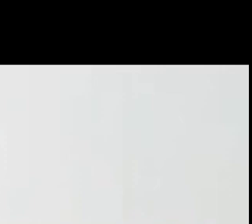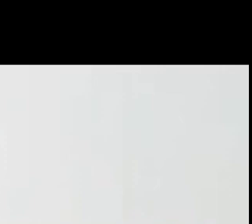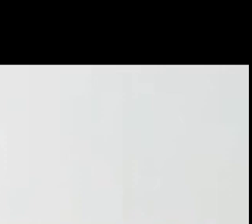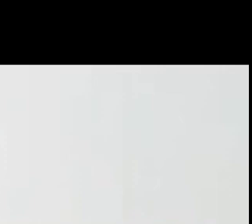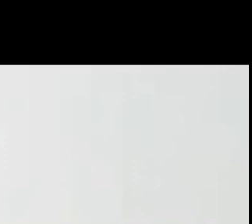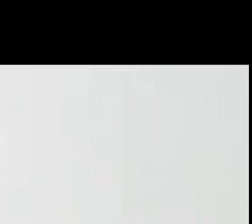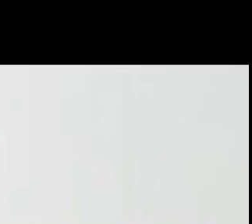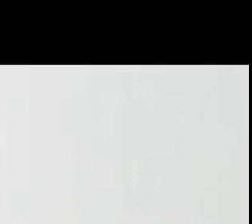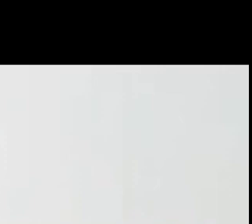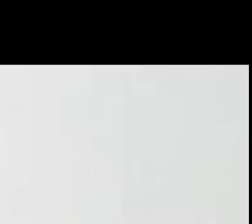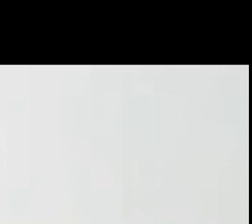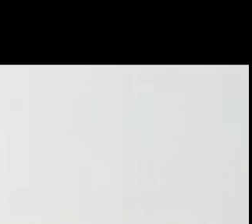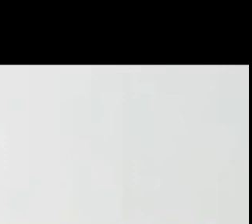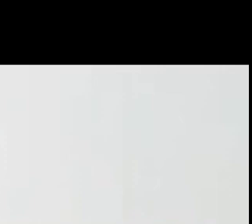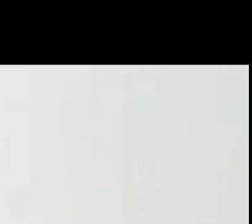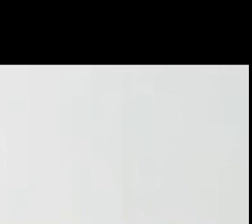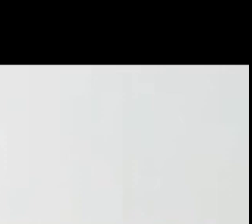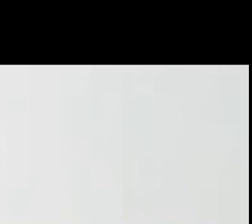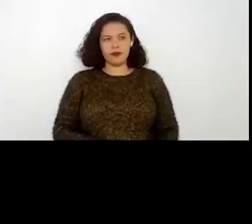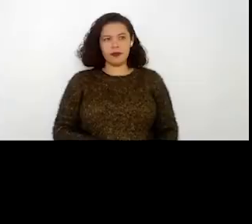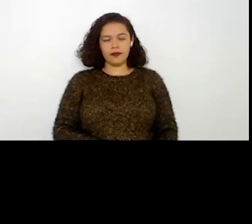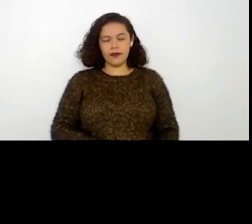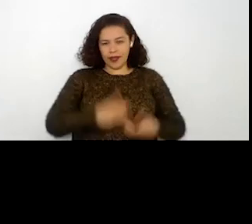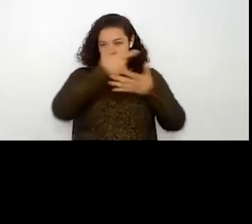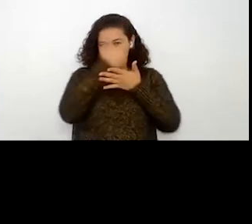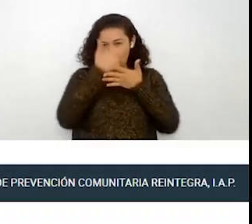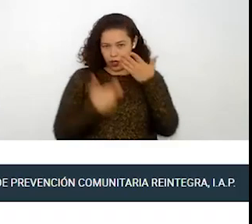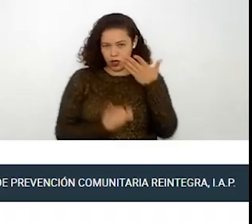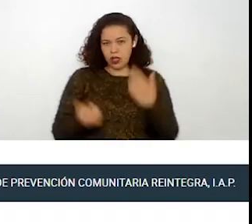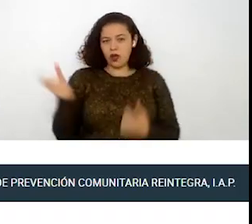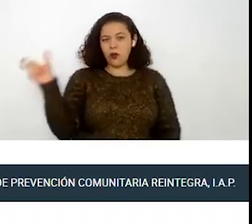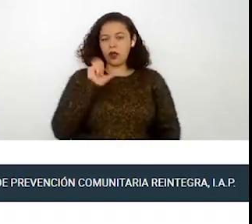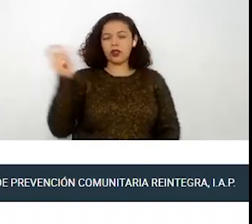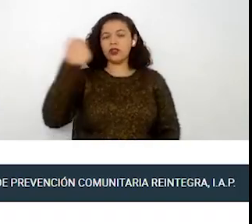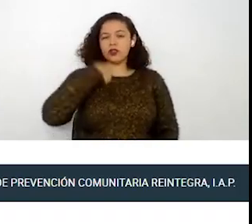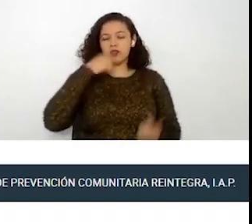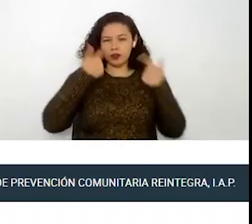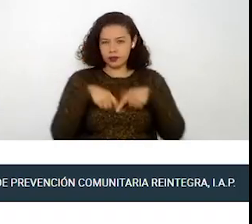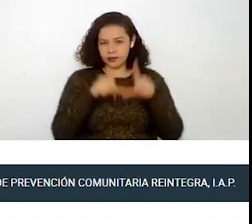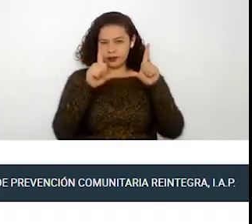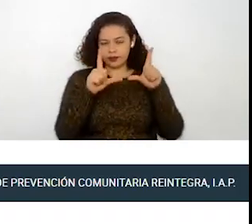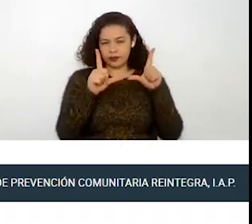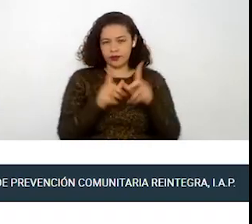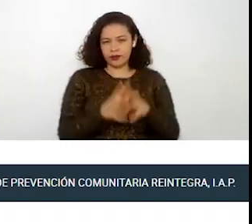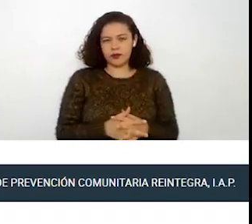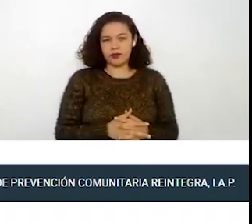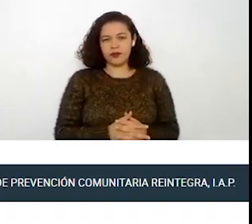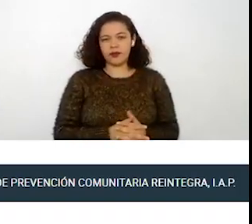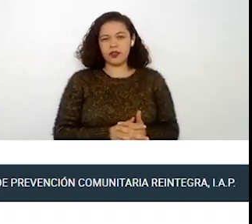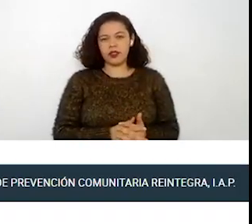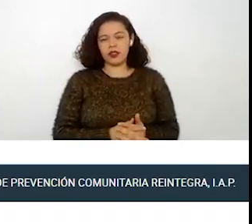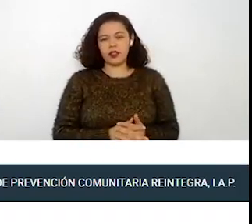donde está aquí en las cuentas cuando yo voy a abrir un por ejemplo en